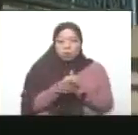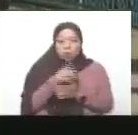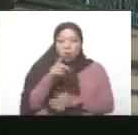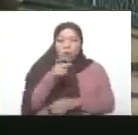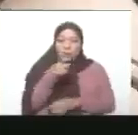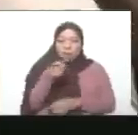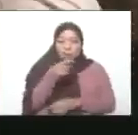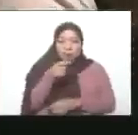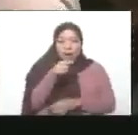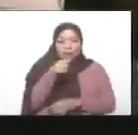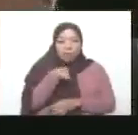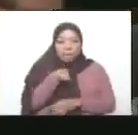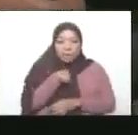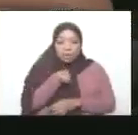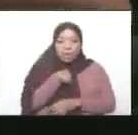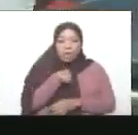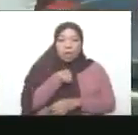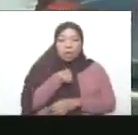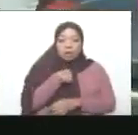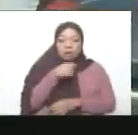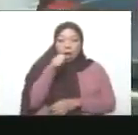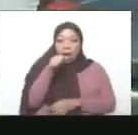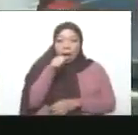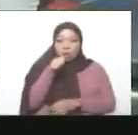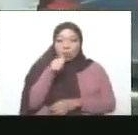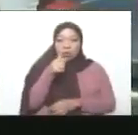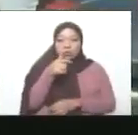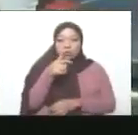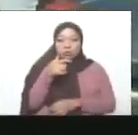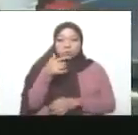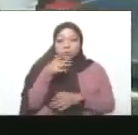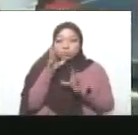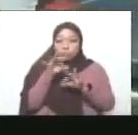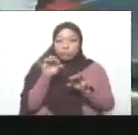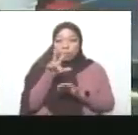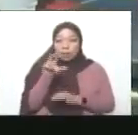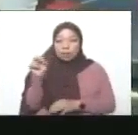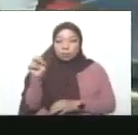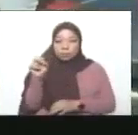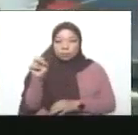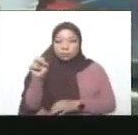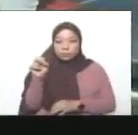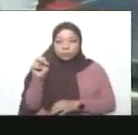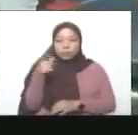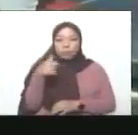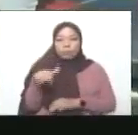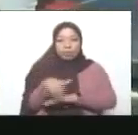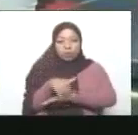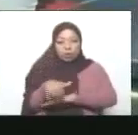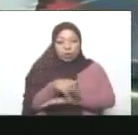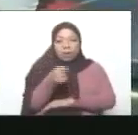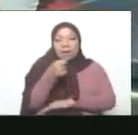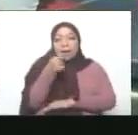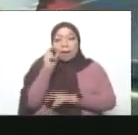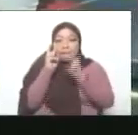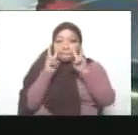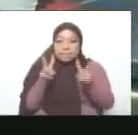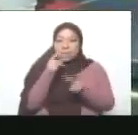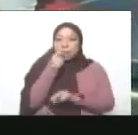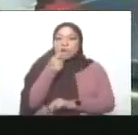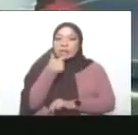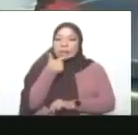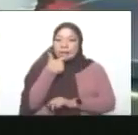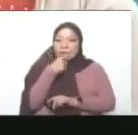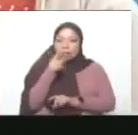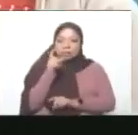ubicando, que fue un pozo de agua, el pozo de agua número 30, que está en el callejón Vista Hermosa. Ese pozo tenía mucho